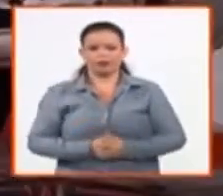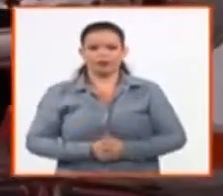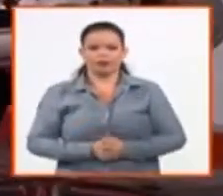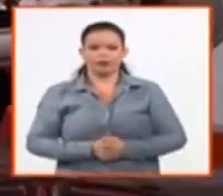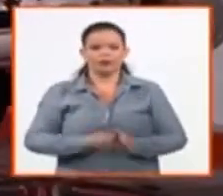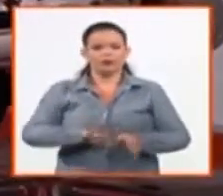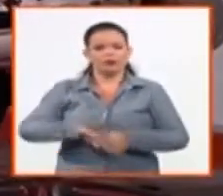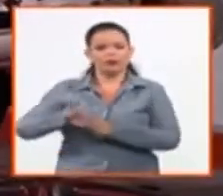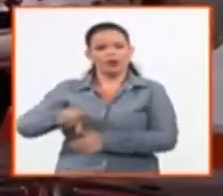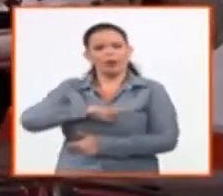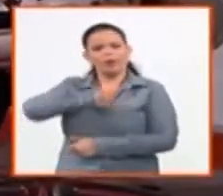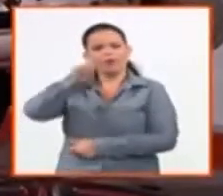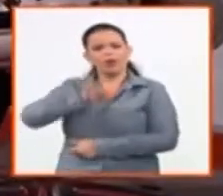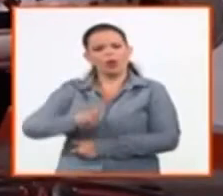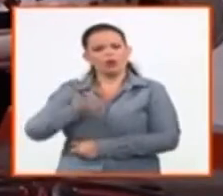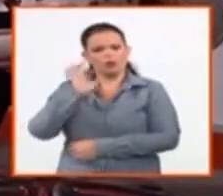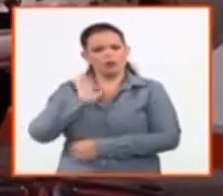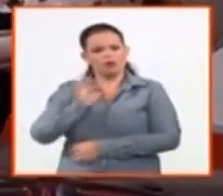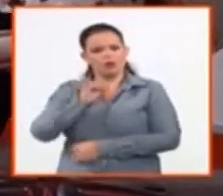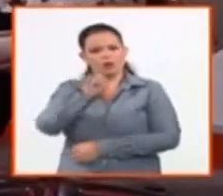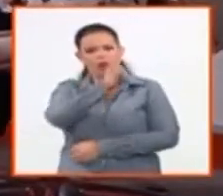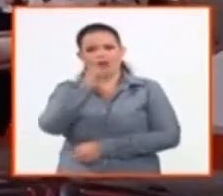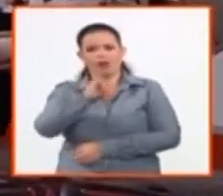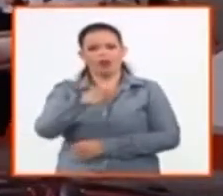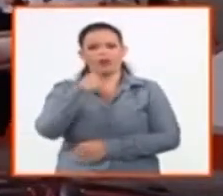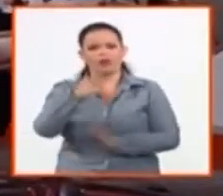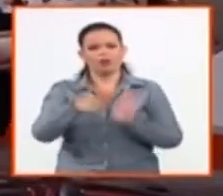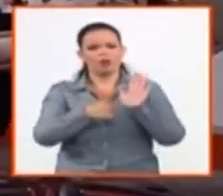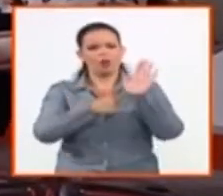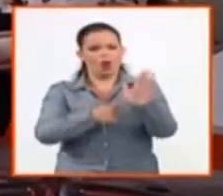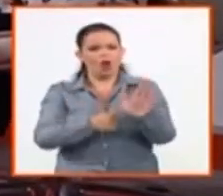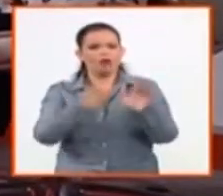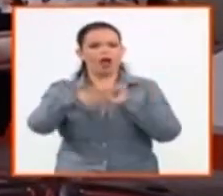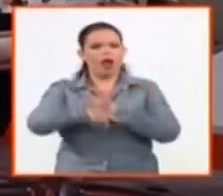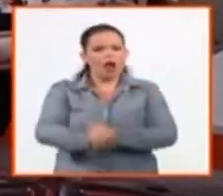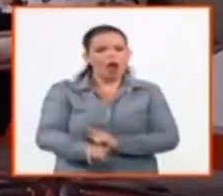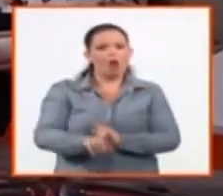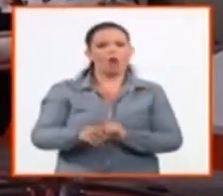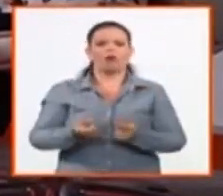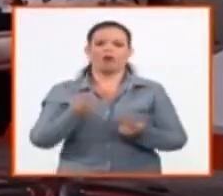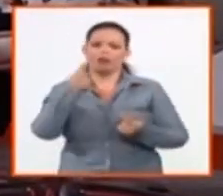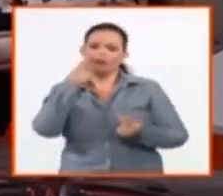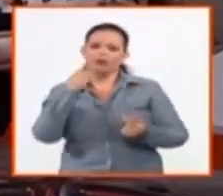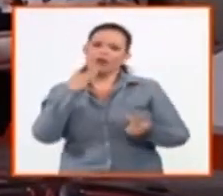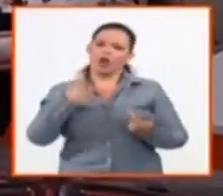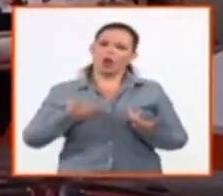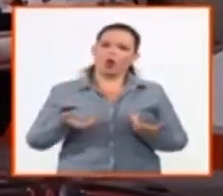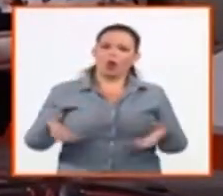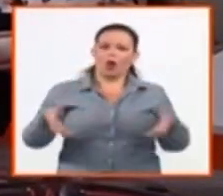el reportaje, decía que se estaban tratando de crear consenso, ¿tiene que ver esto